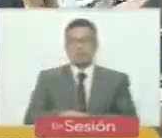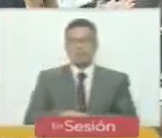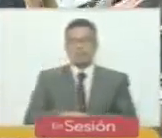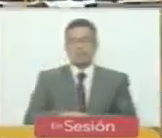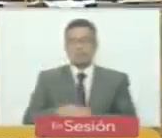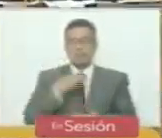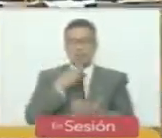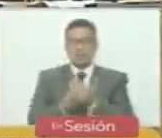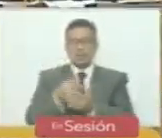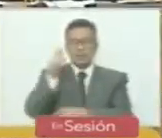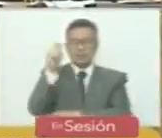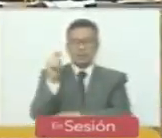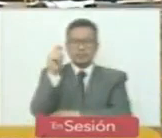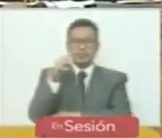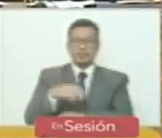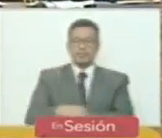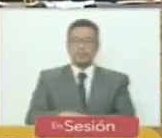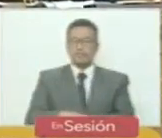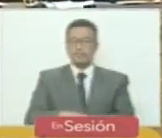Gracias, diputado.